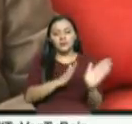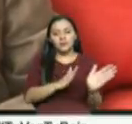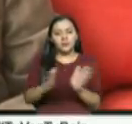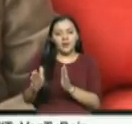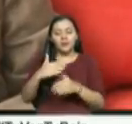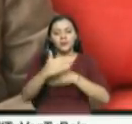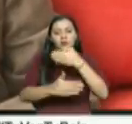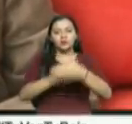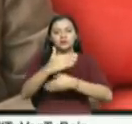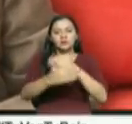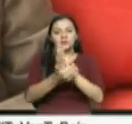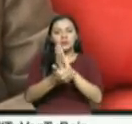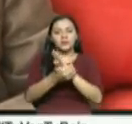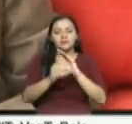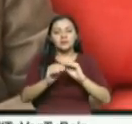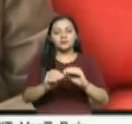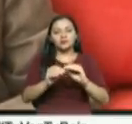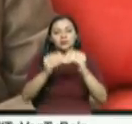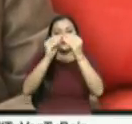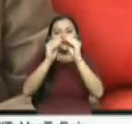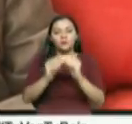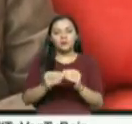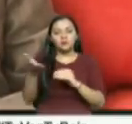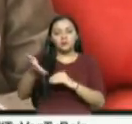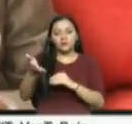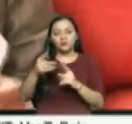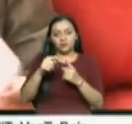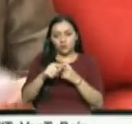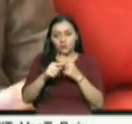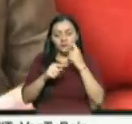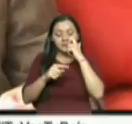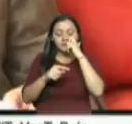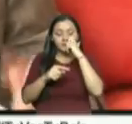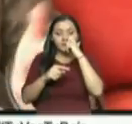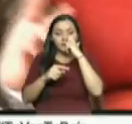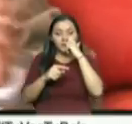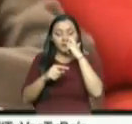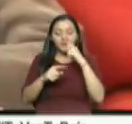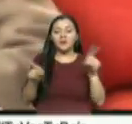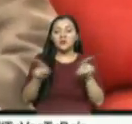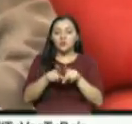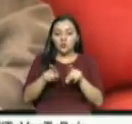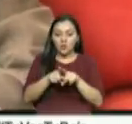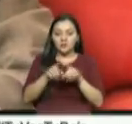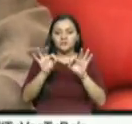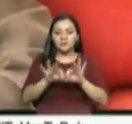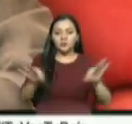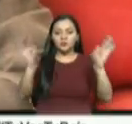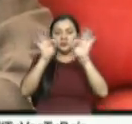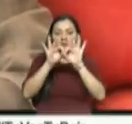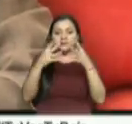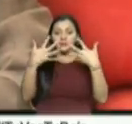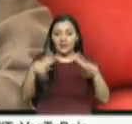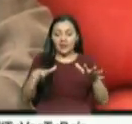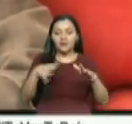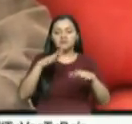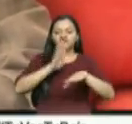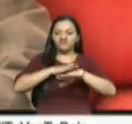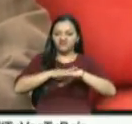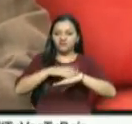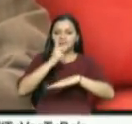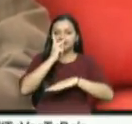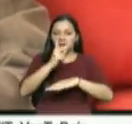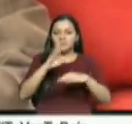un proceso de capacitación y formación docente, ¿no? Y asimismo es indispensable también el enfatizar en